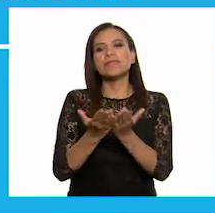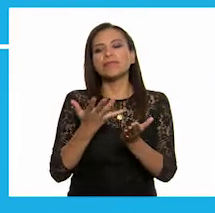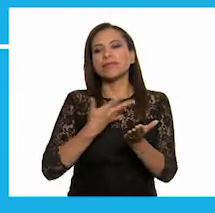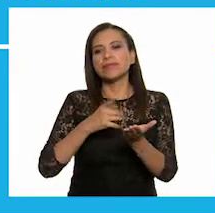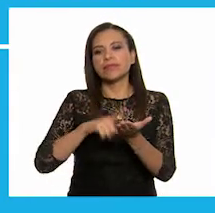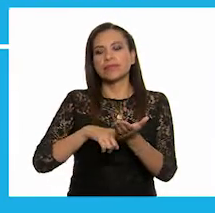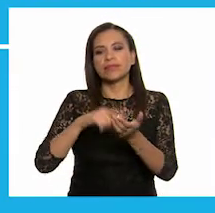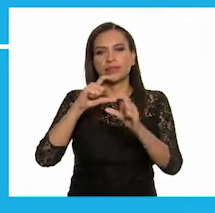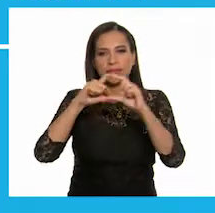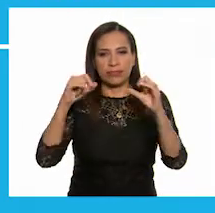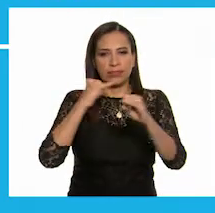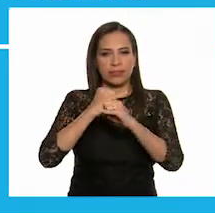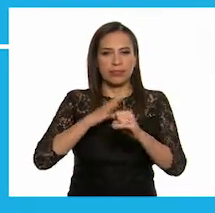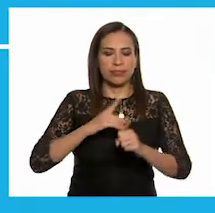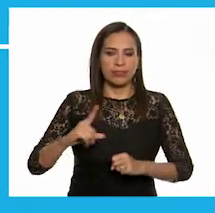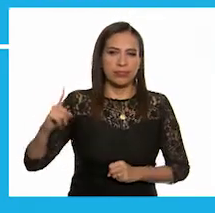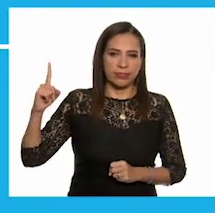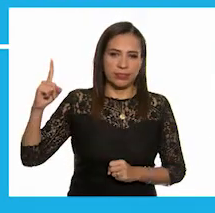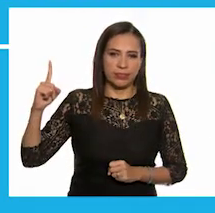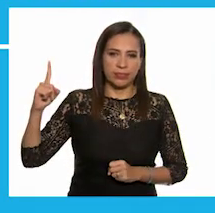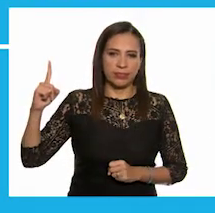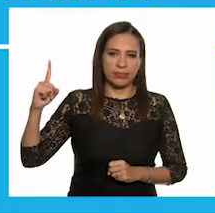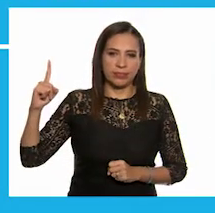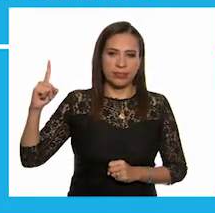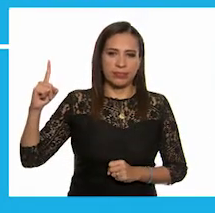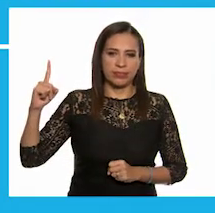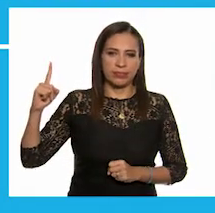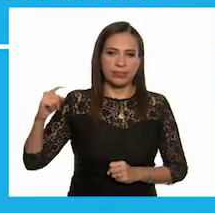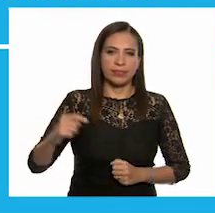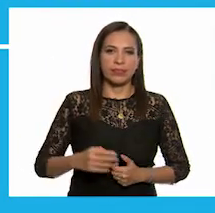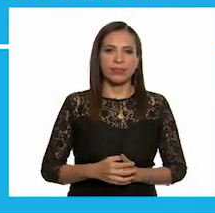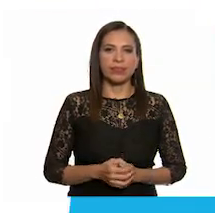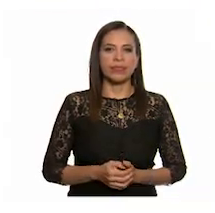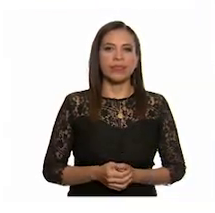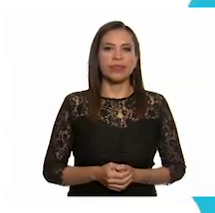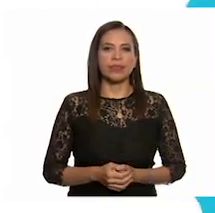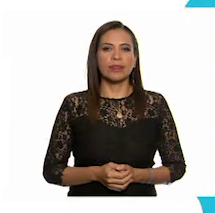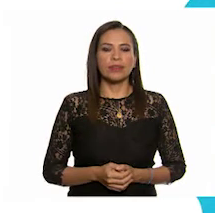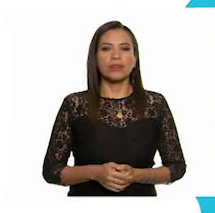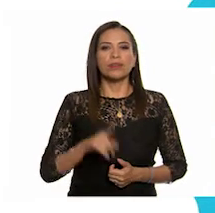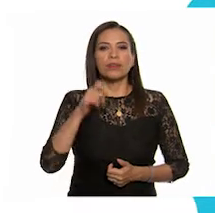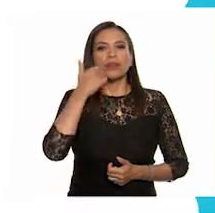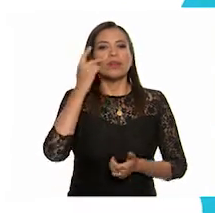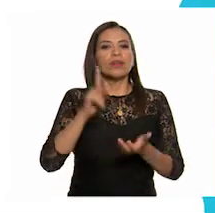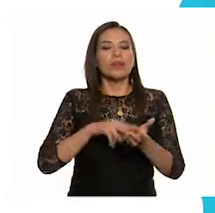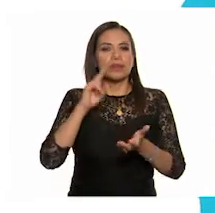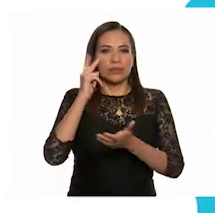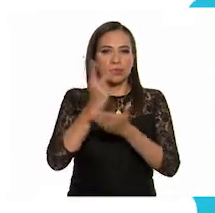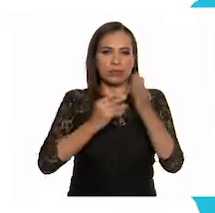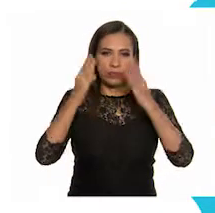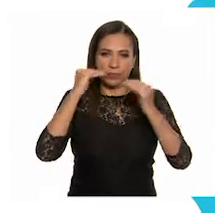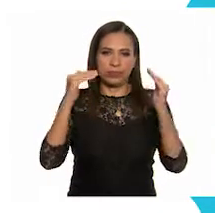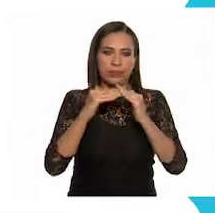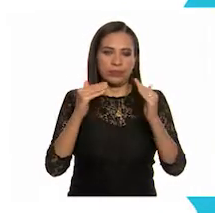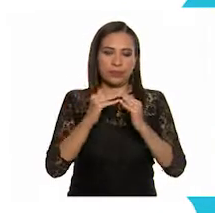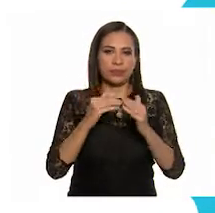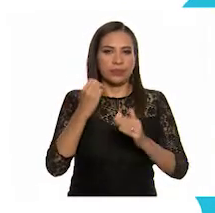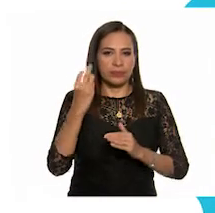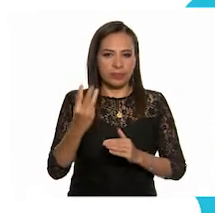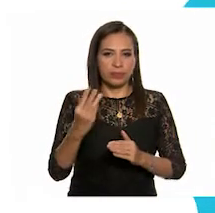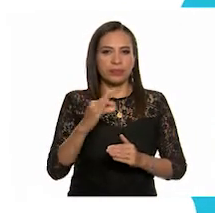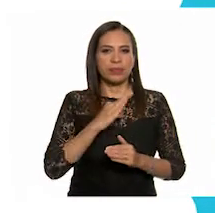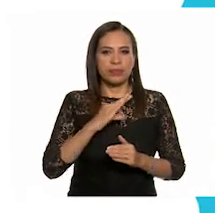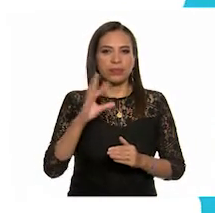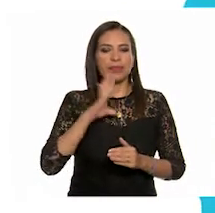texto en la página conaliteg.cep.gob.mx. Si quieres volver a ver los programas de Aprende en Casa